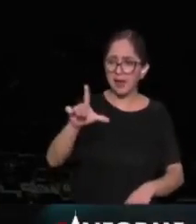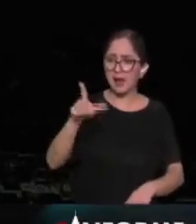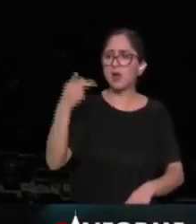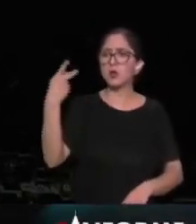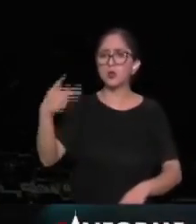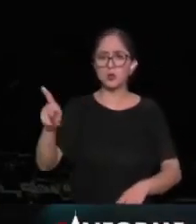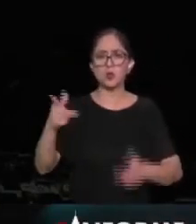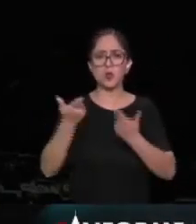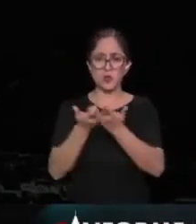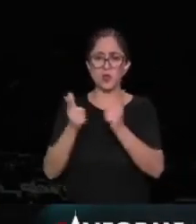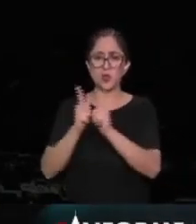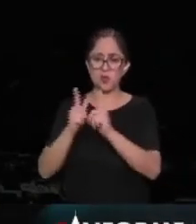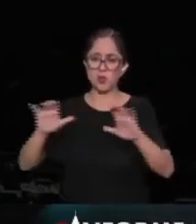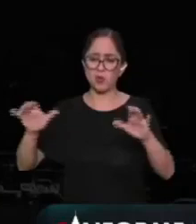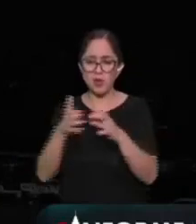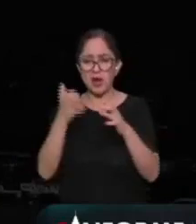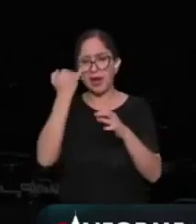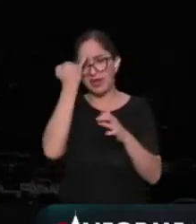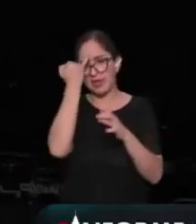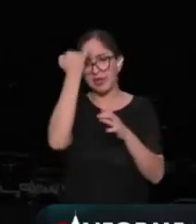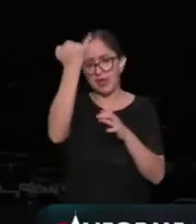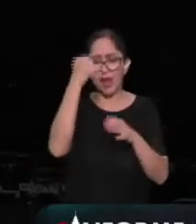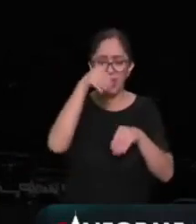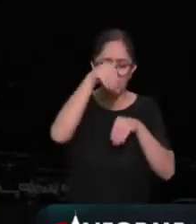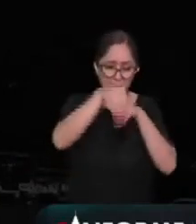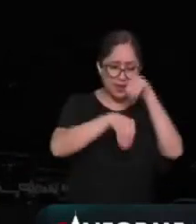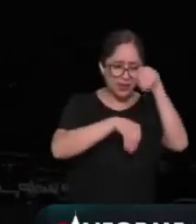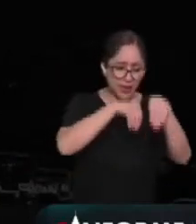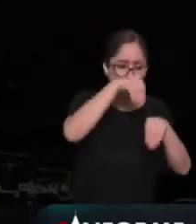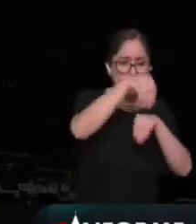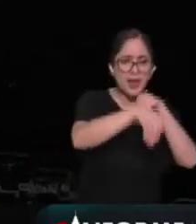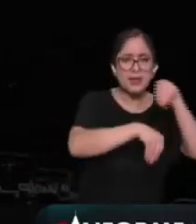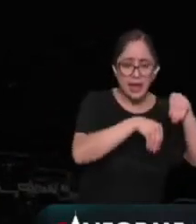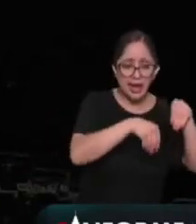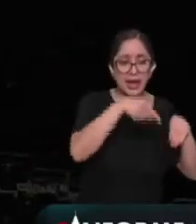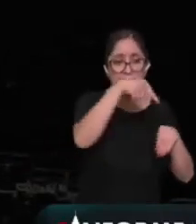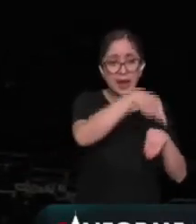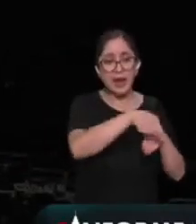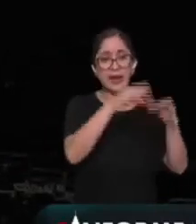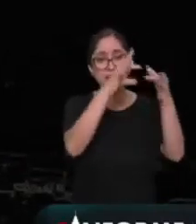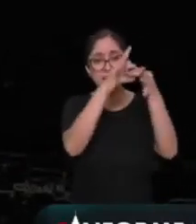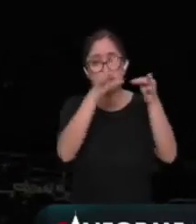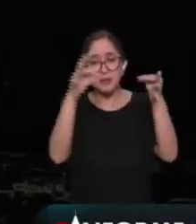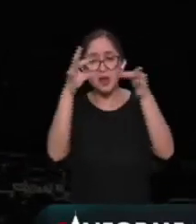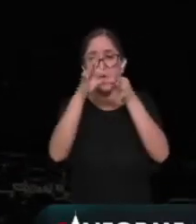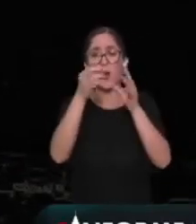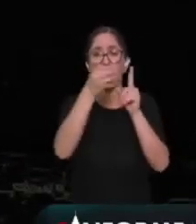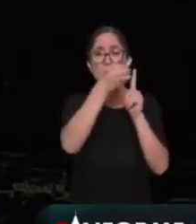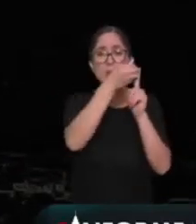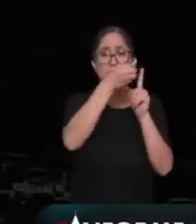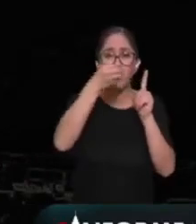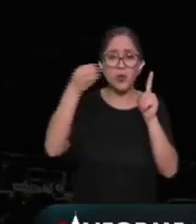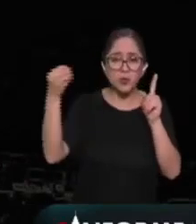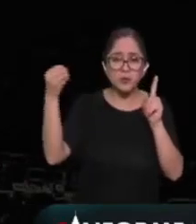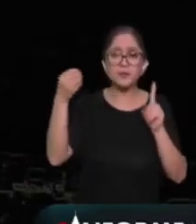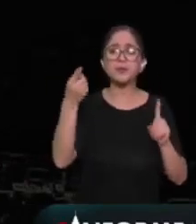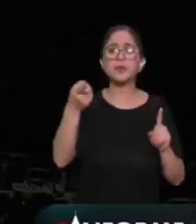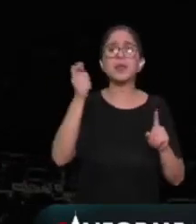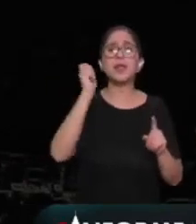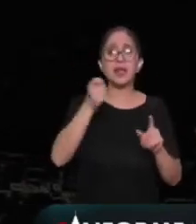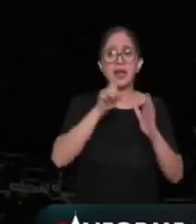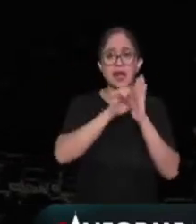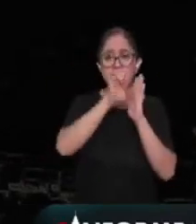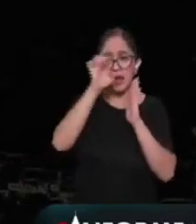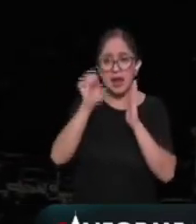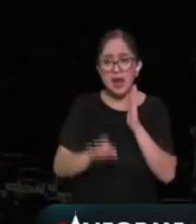su gente, en la fabricación. Y se narra, detalle por detalle, lo de la gota de